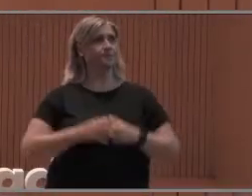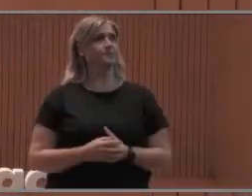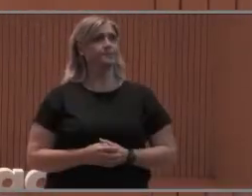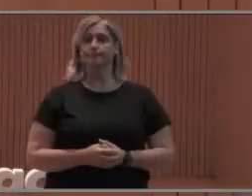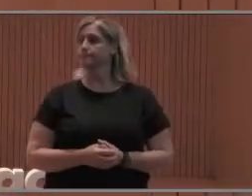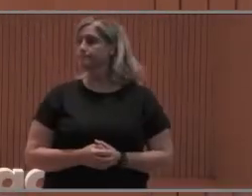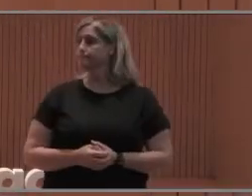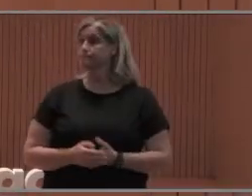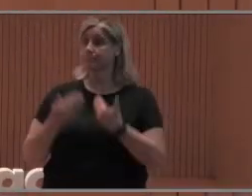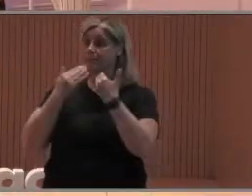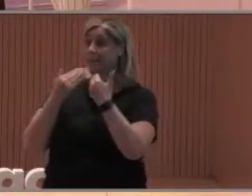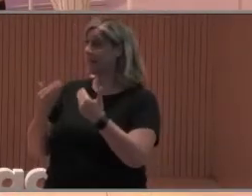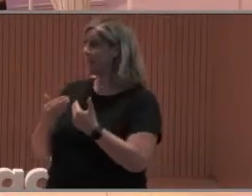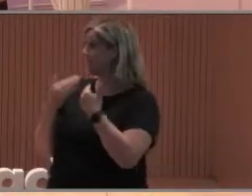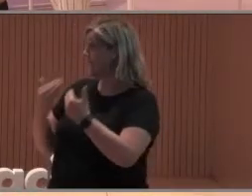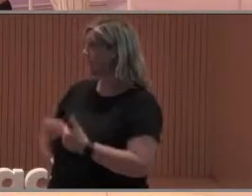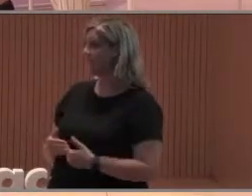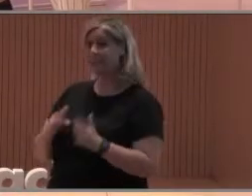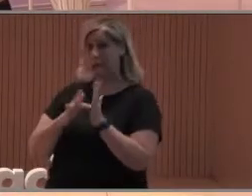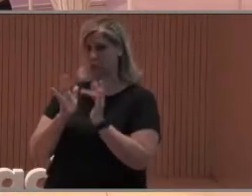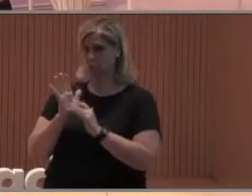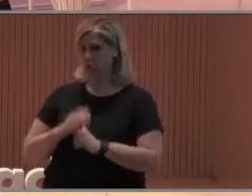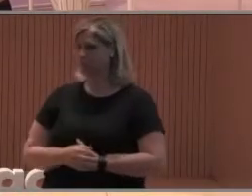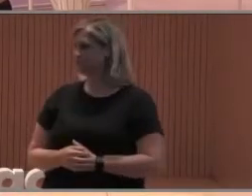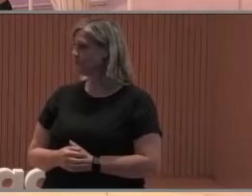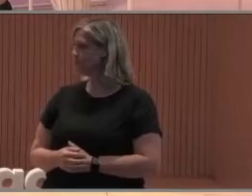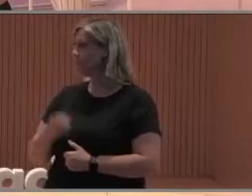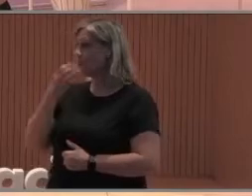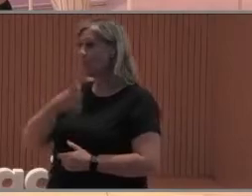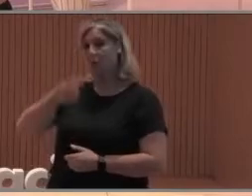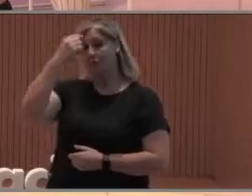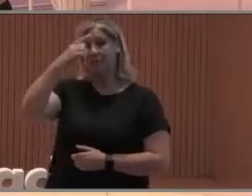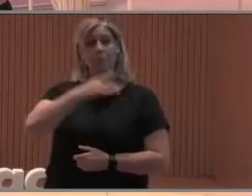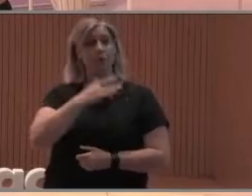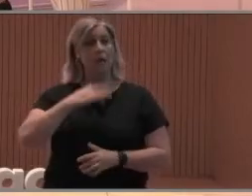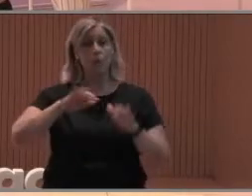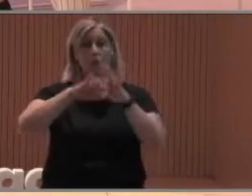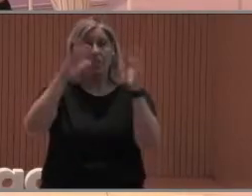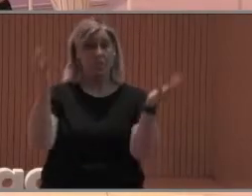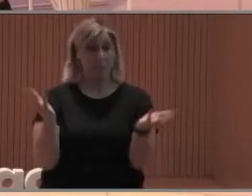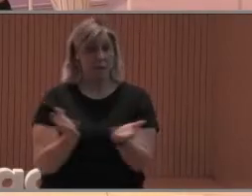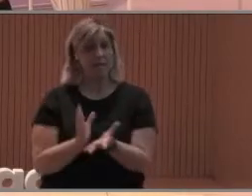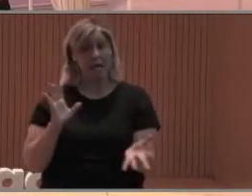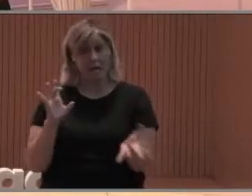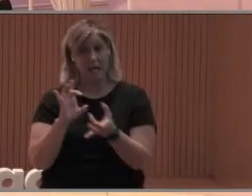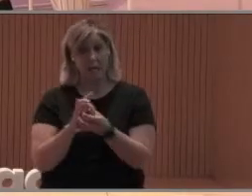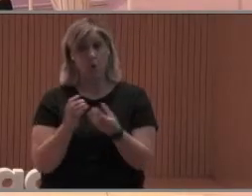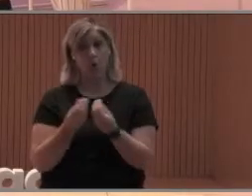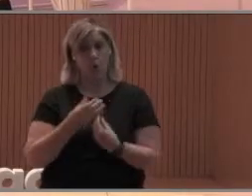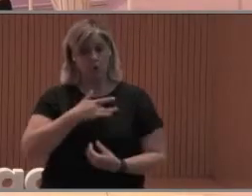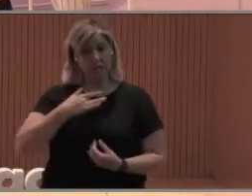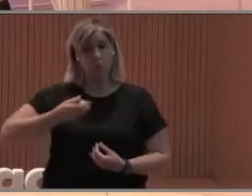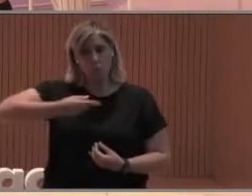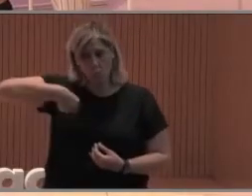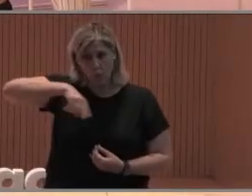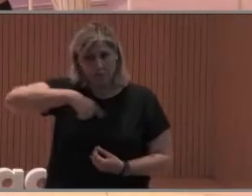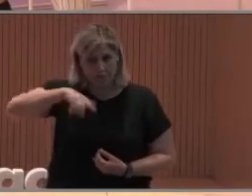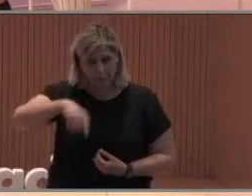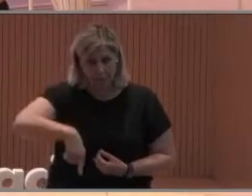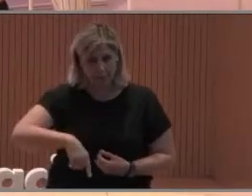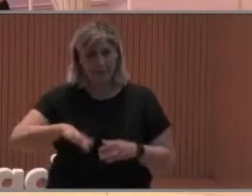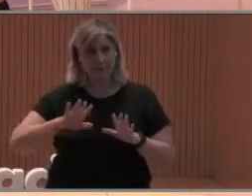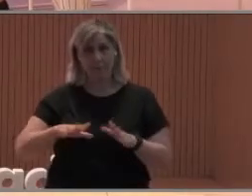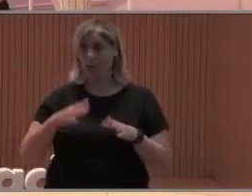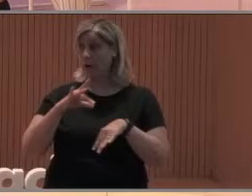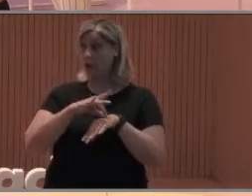Muchas gracias Jesús. Bueno, pues ya sabemos que la salud del planeta está relacionada con nuestra salud y con el